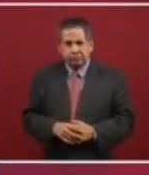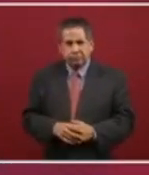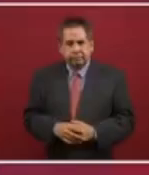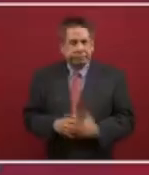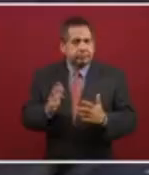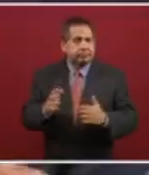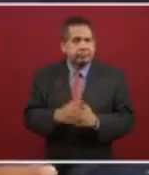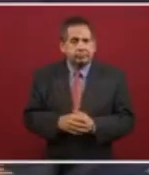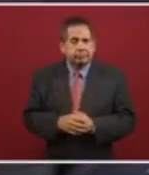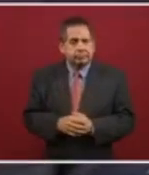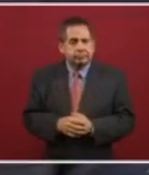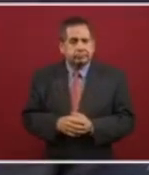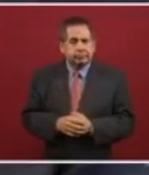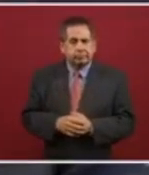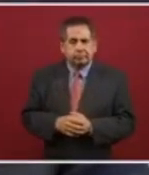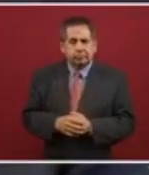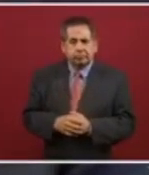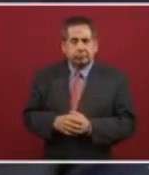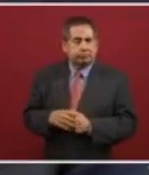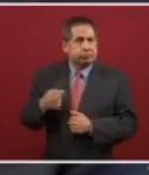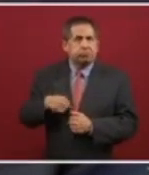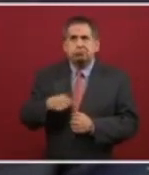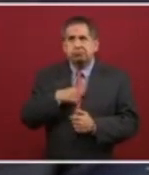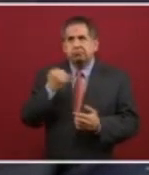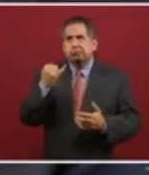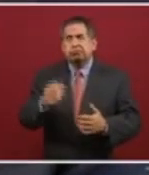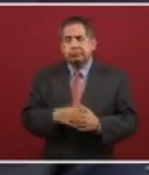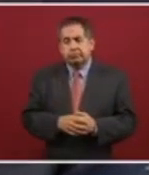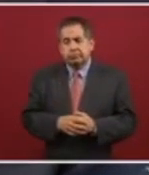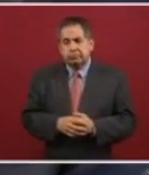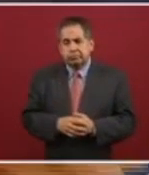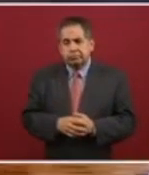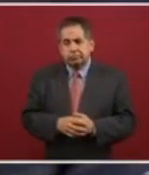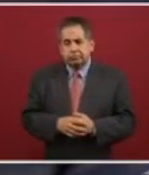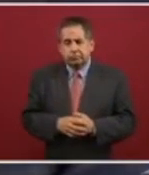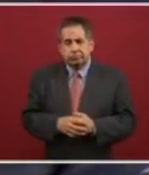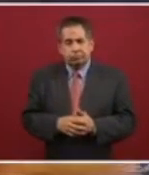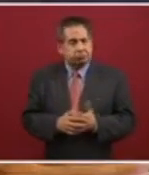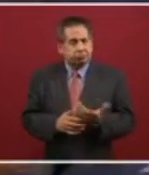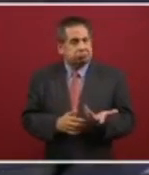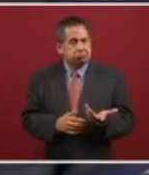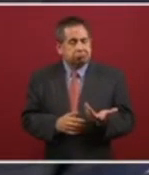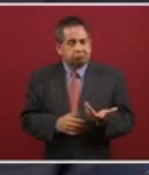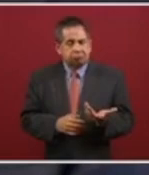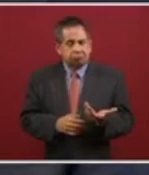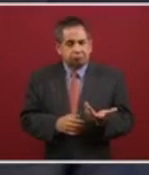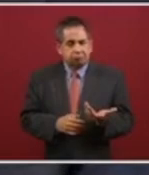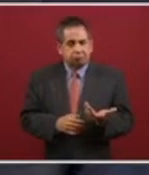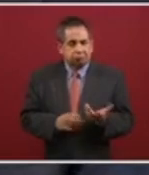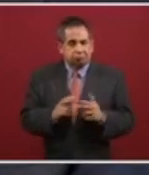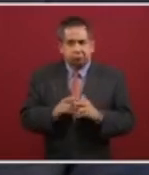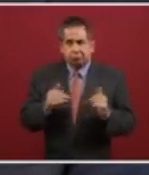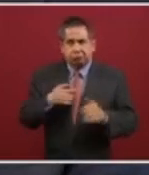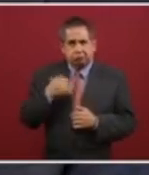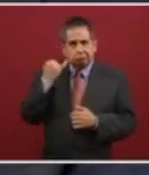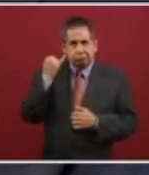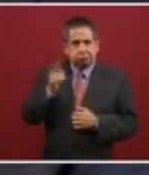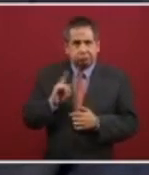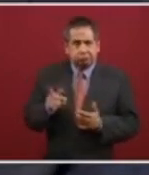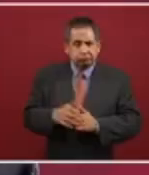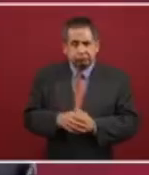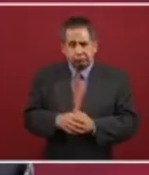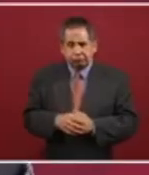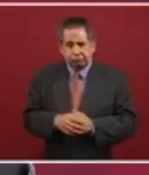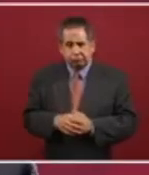Ya nosotros ni siquiera estamos planteando que